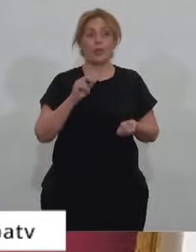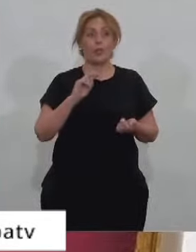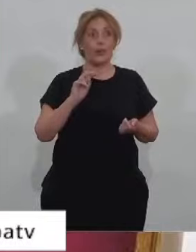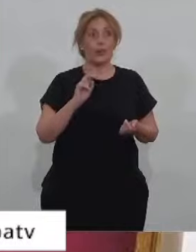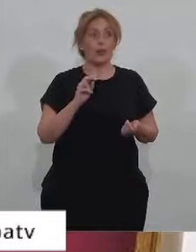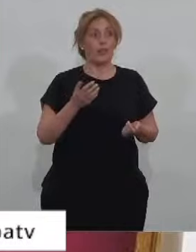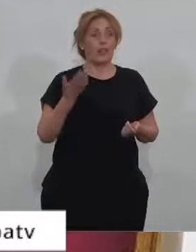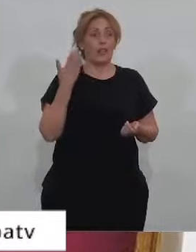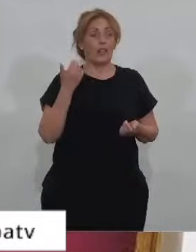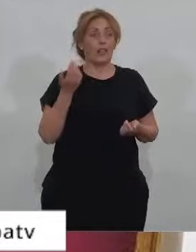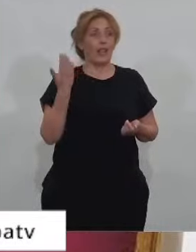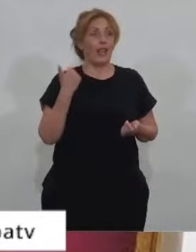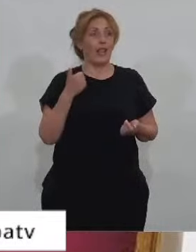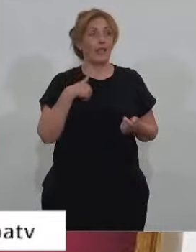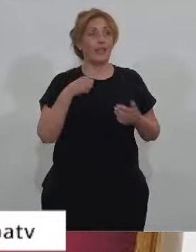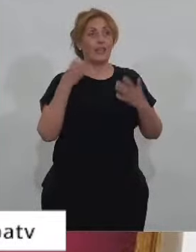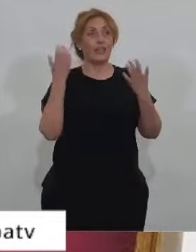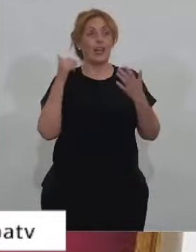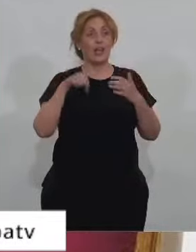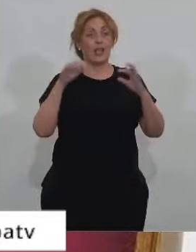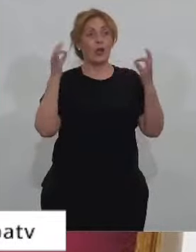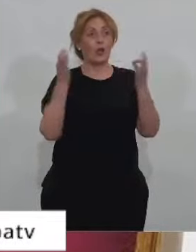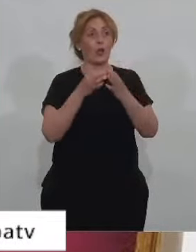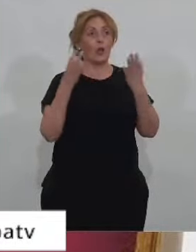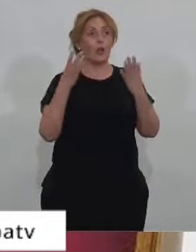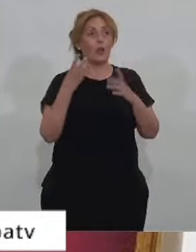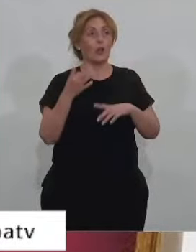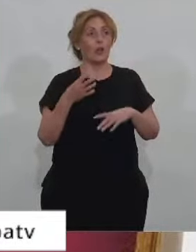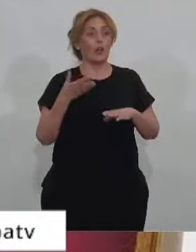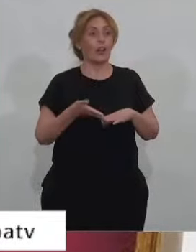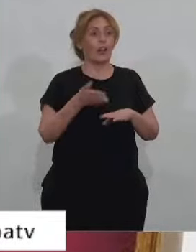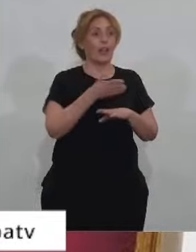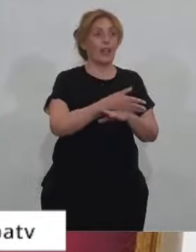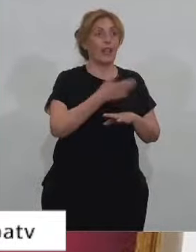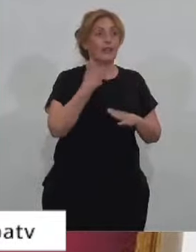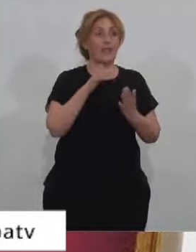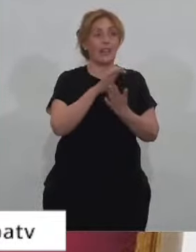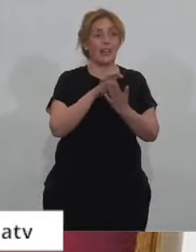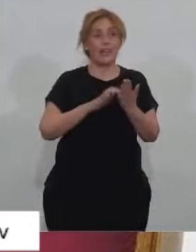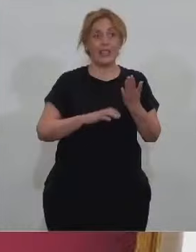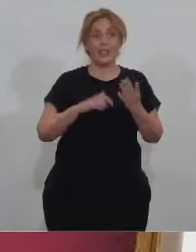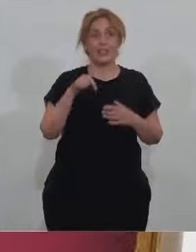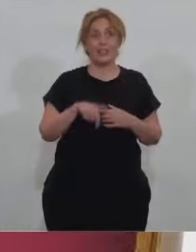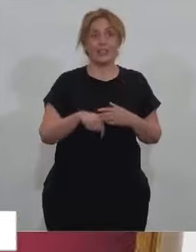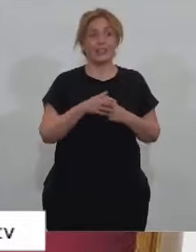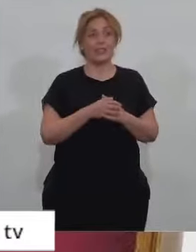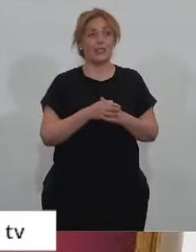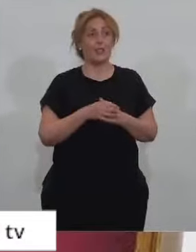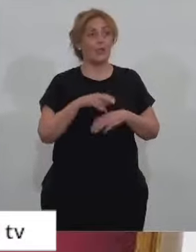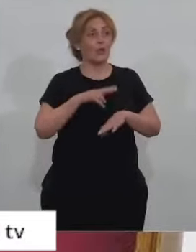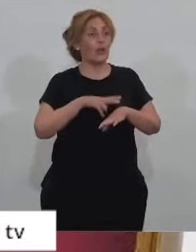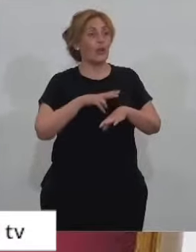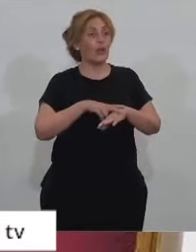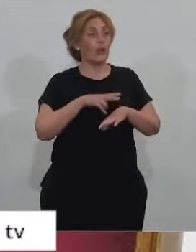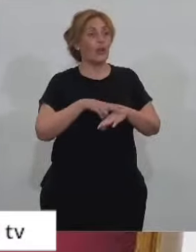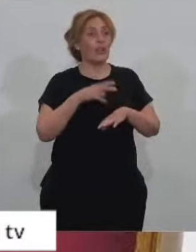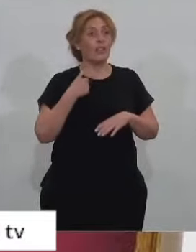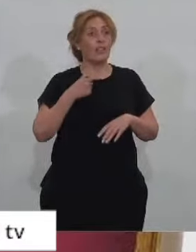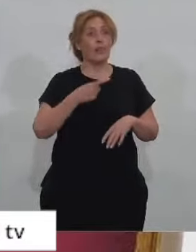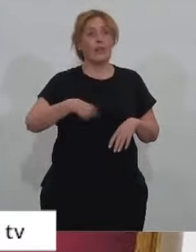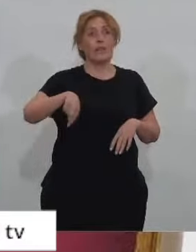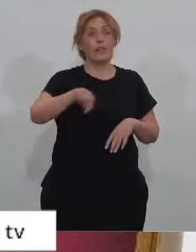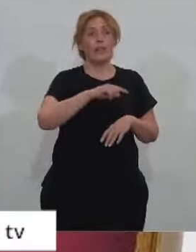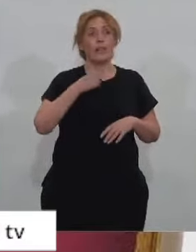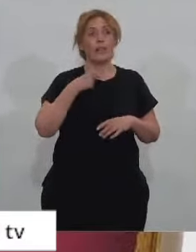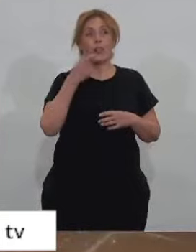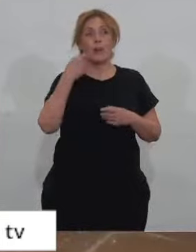el día anterior se le había mandado un escrito por parte de la delegación, concretamente de esta delegada, a lo que es el presidente de la comisión, ¿vale? En